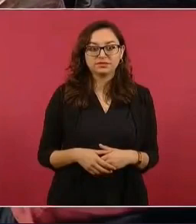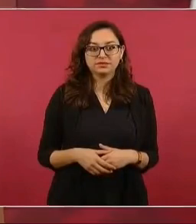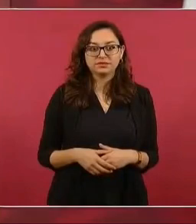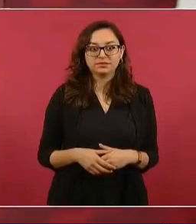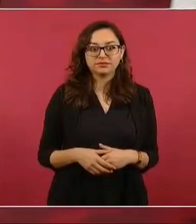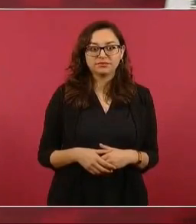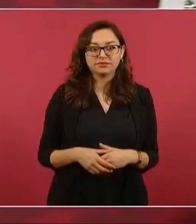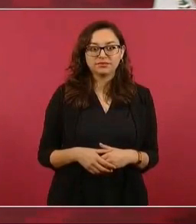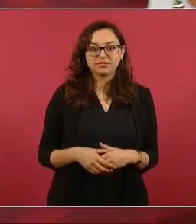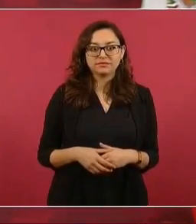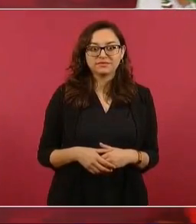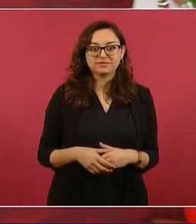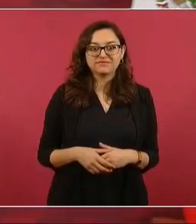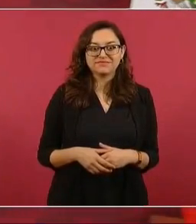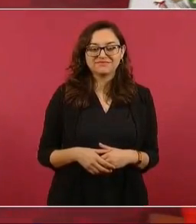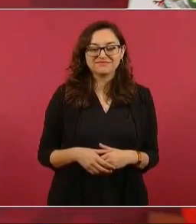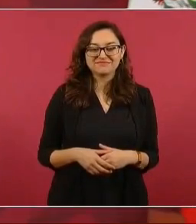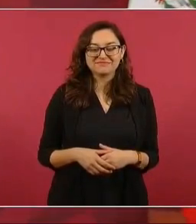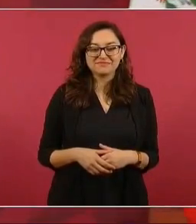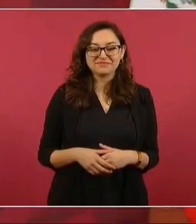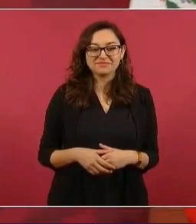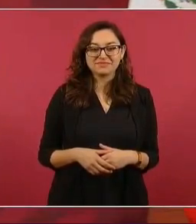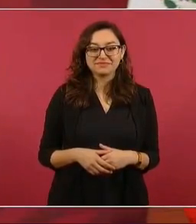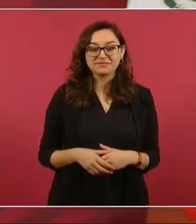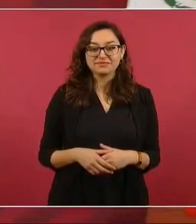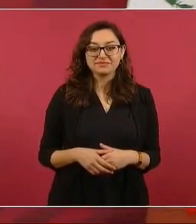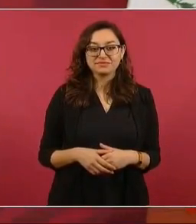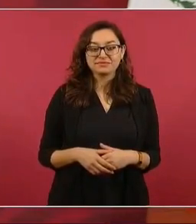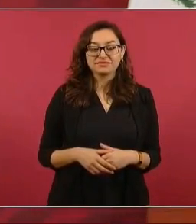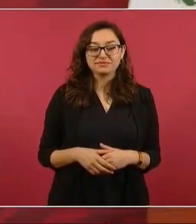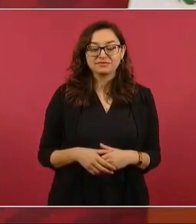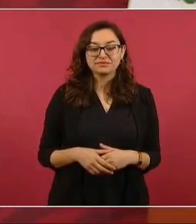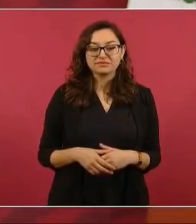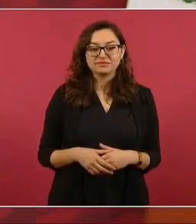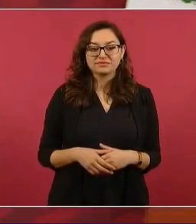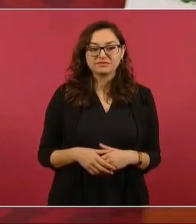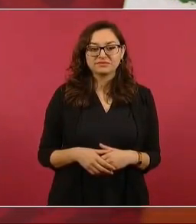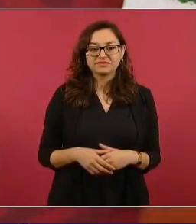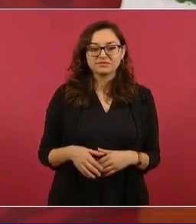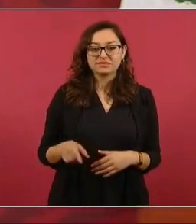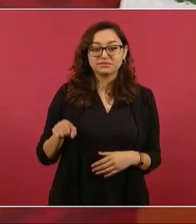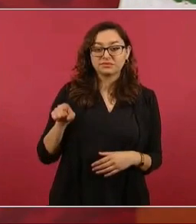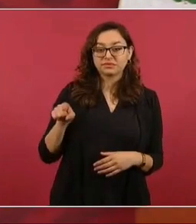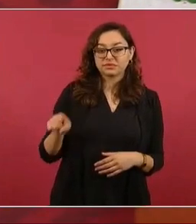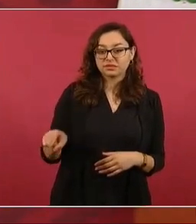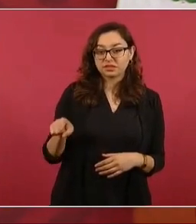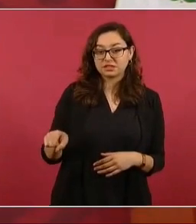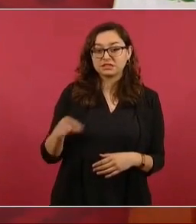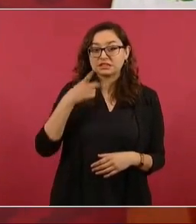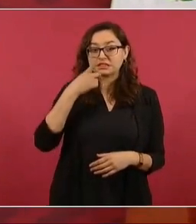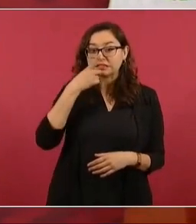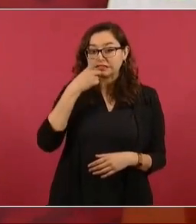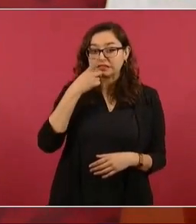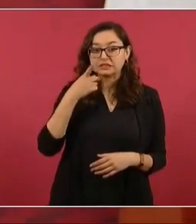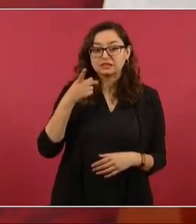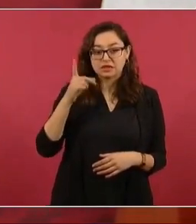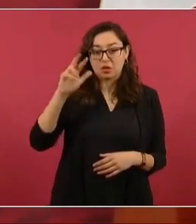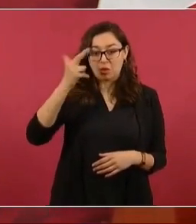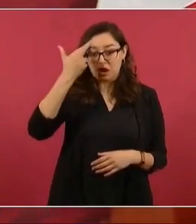que esté libre del pecado que tire, que arroje la primera piedra.